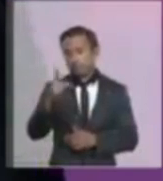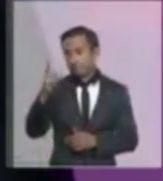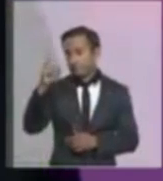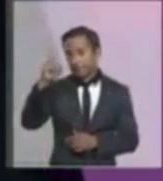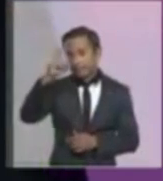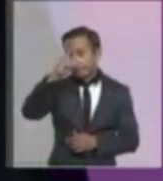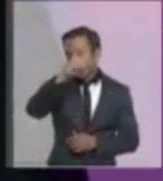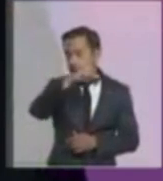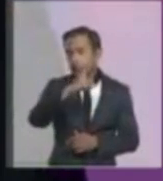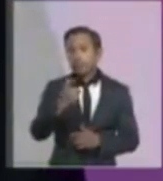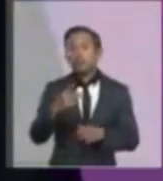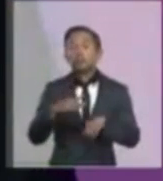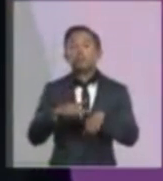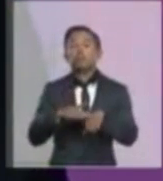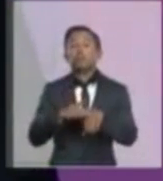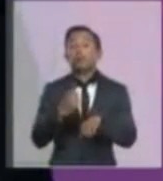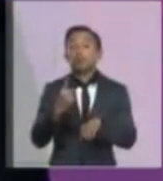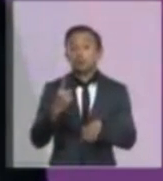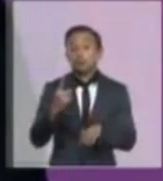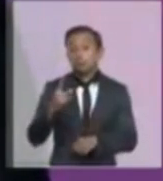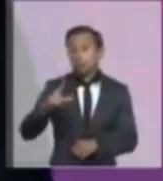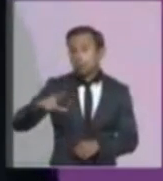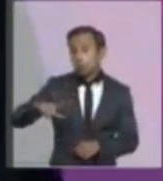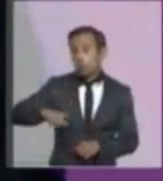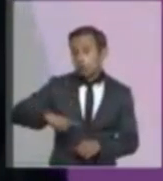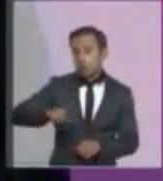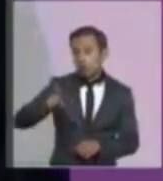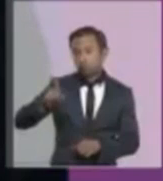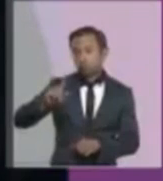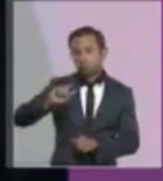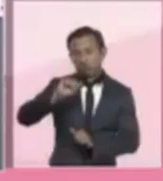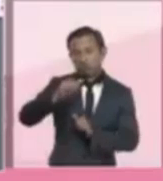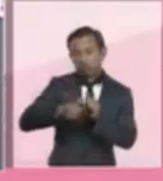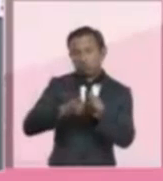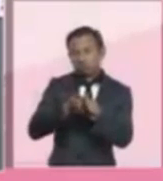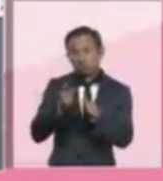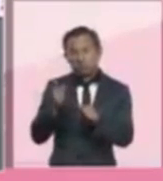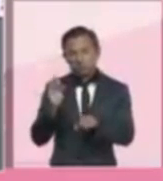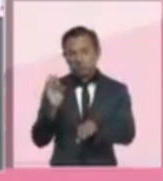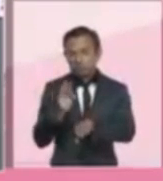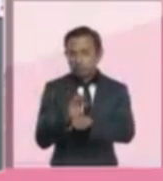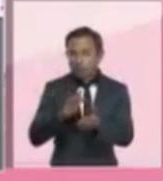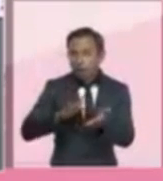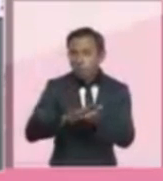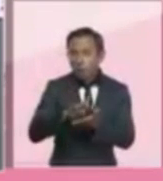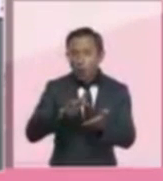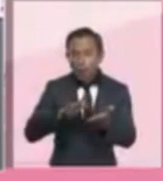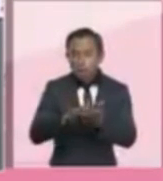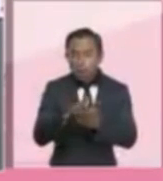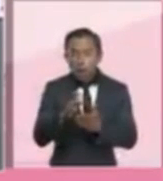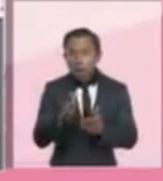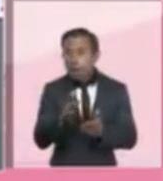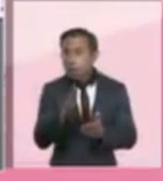porque tiene todo el apoyo del gobierno, no ha levantado y está queriendo